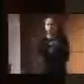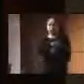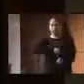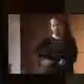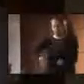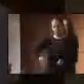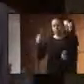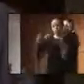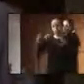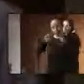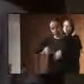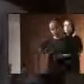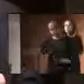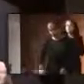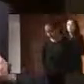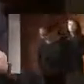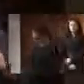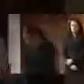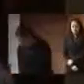promover los derechos.